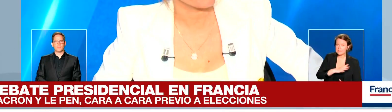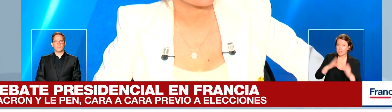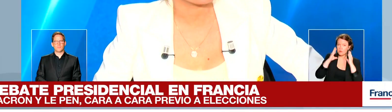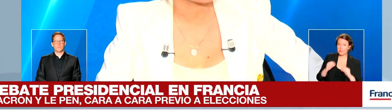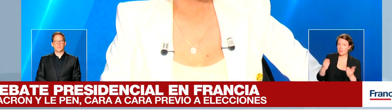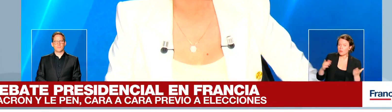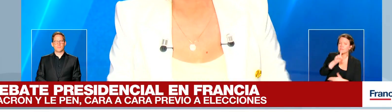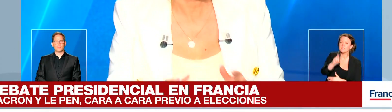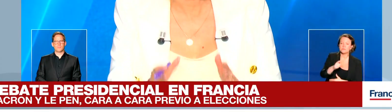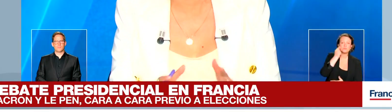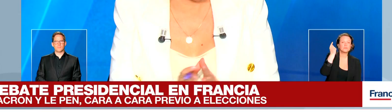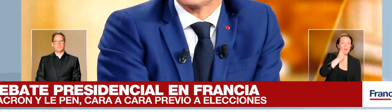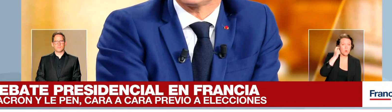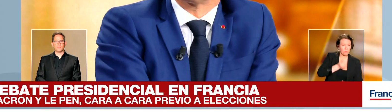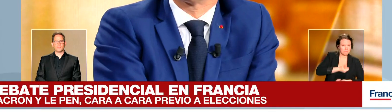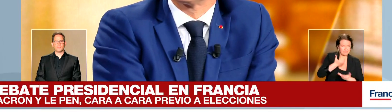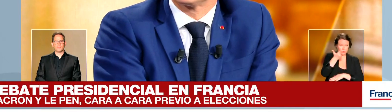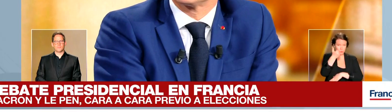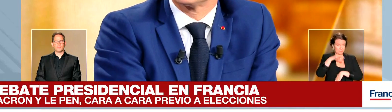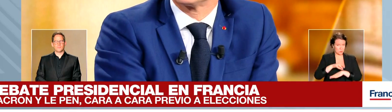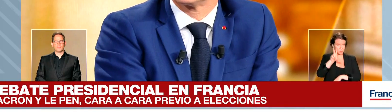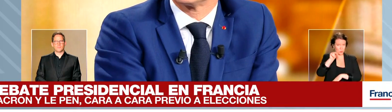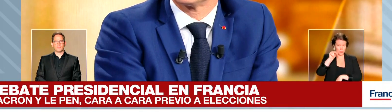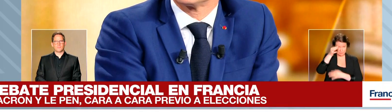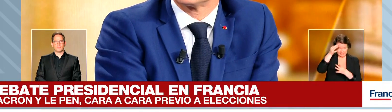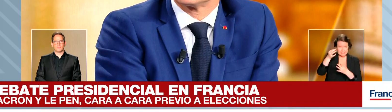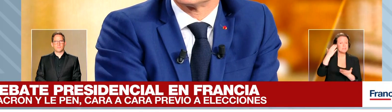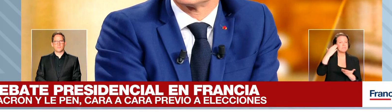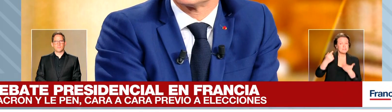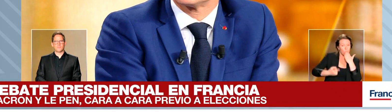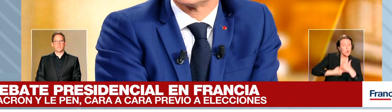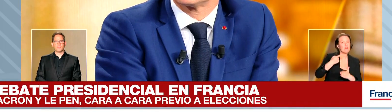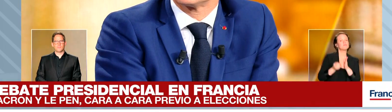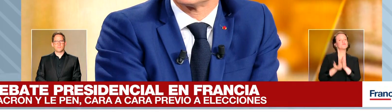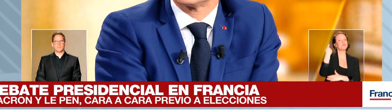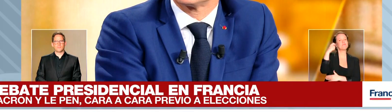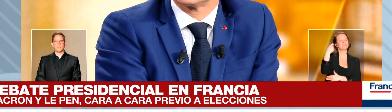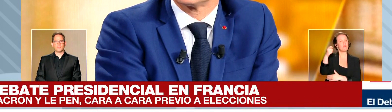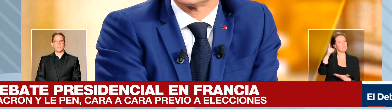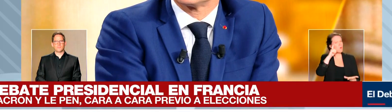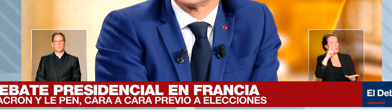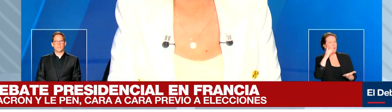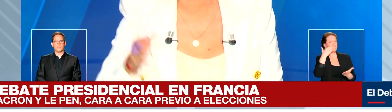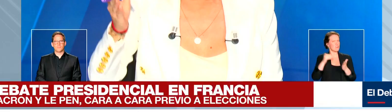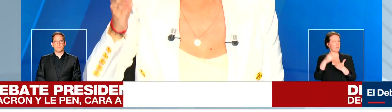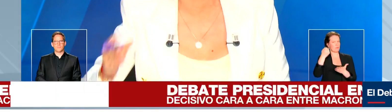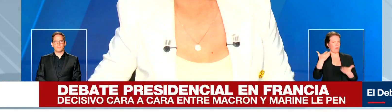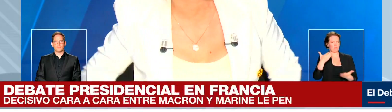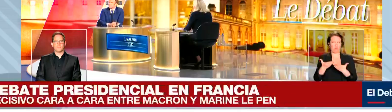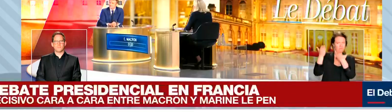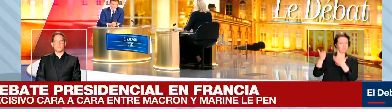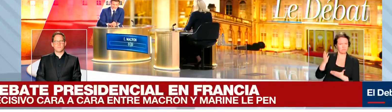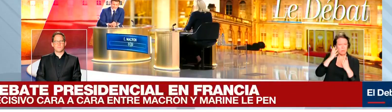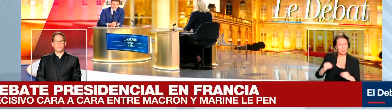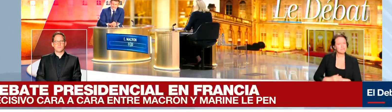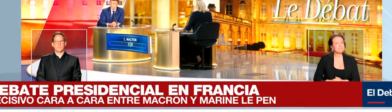Gracias, Marine Le Pen. Misma pregunta para usted, Emmanuel Macron. Tiene 1:30. Si usted es reelegido, ¿en qué será